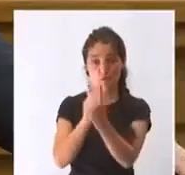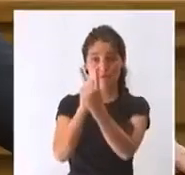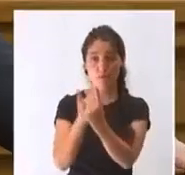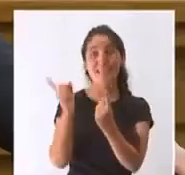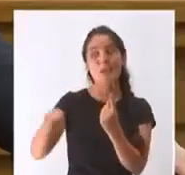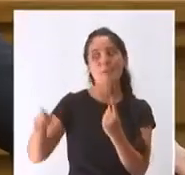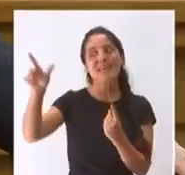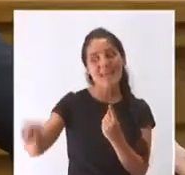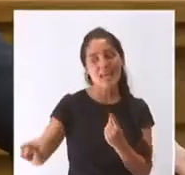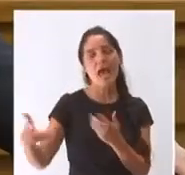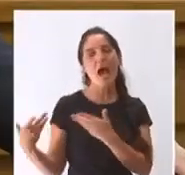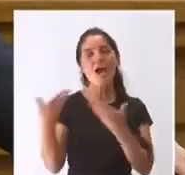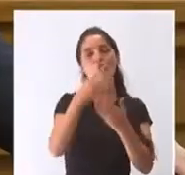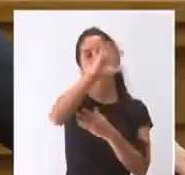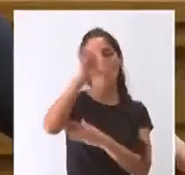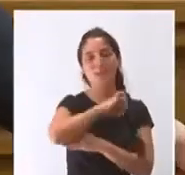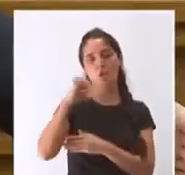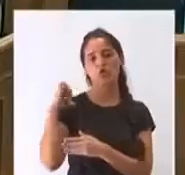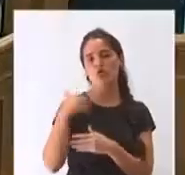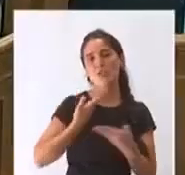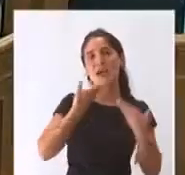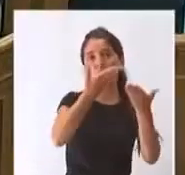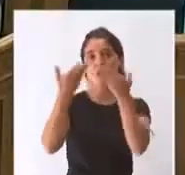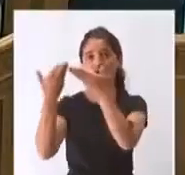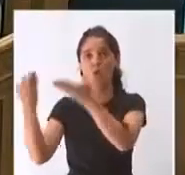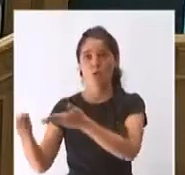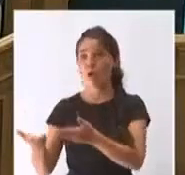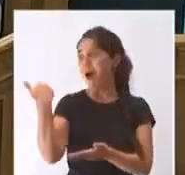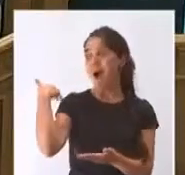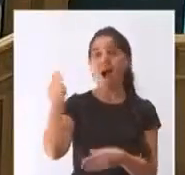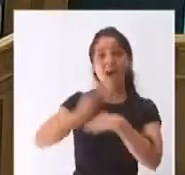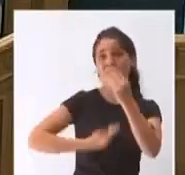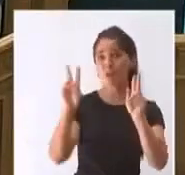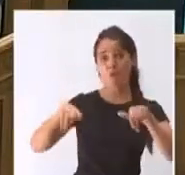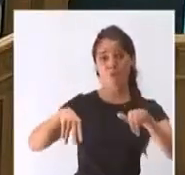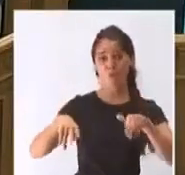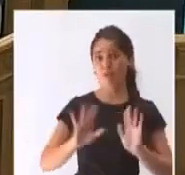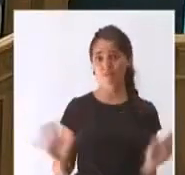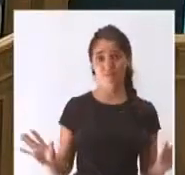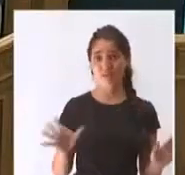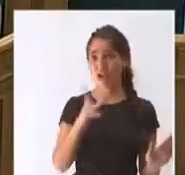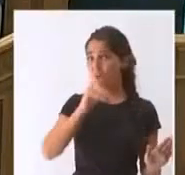comunidades como nunca hemos hecho comunidades que nos han pedido y que mostró estaba ayuda como nunca hemos hecho